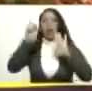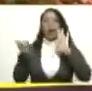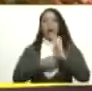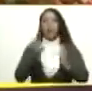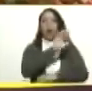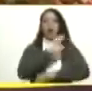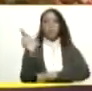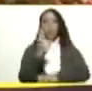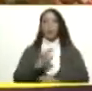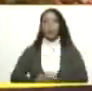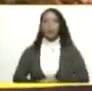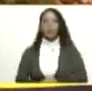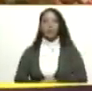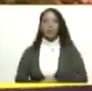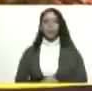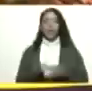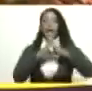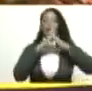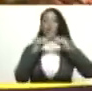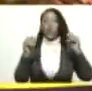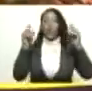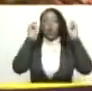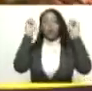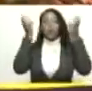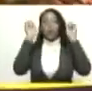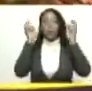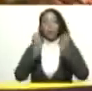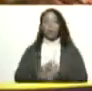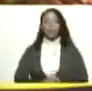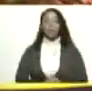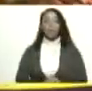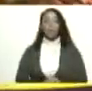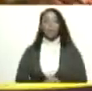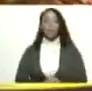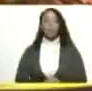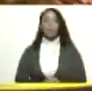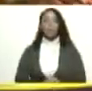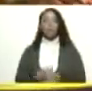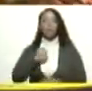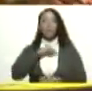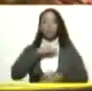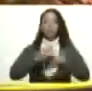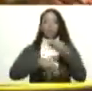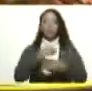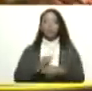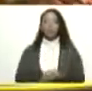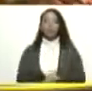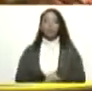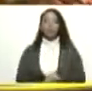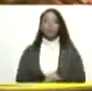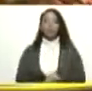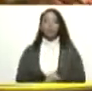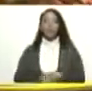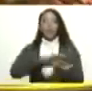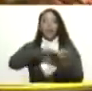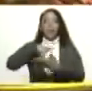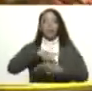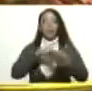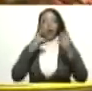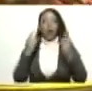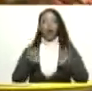República y de todos sus órganos. Hemos llevado, pues, con la presencia